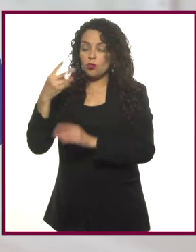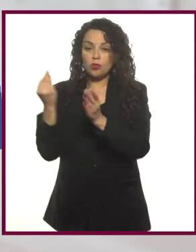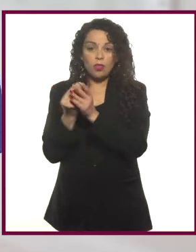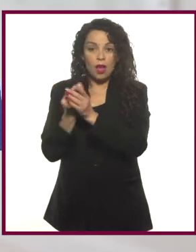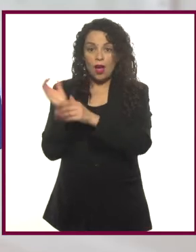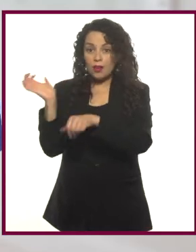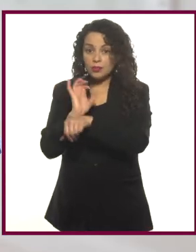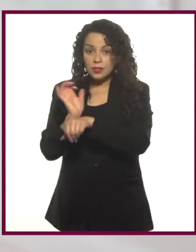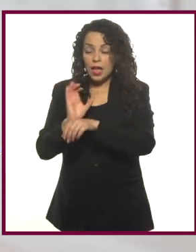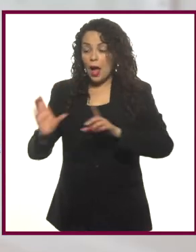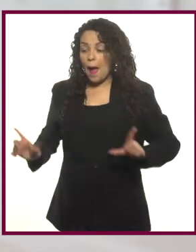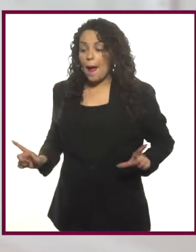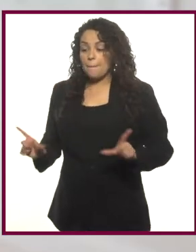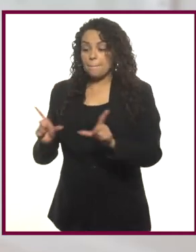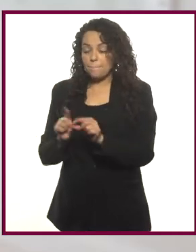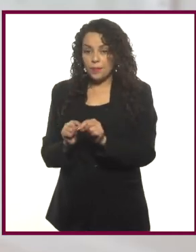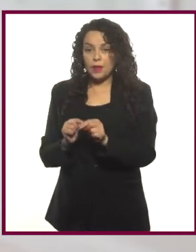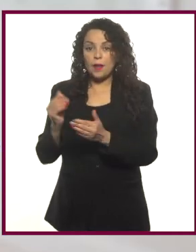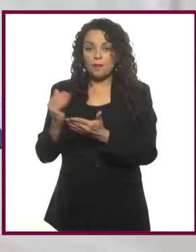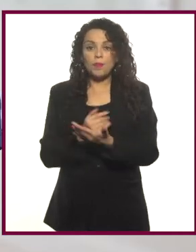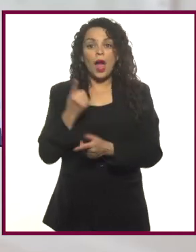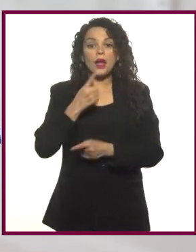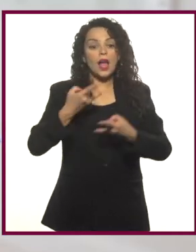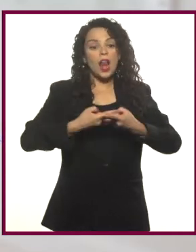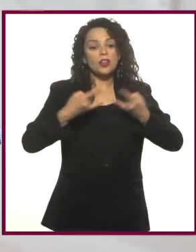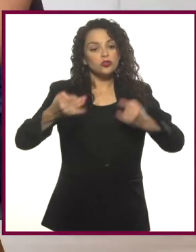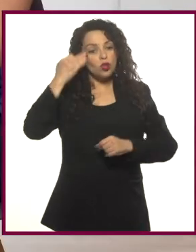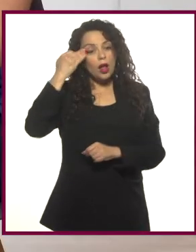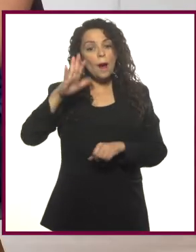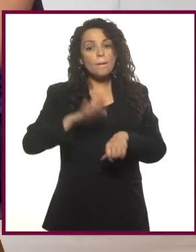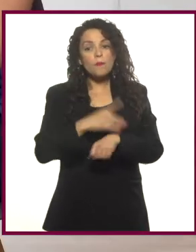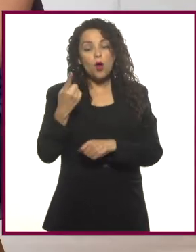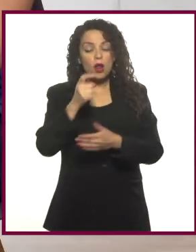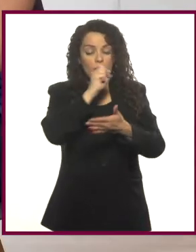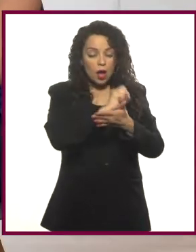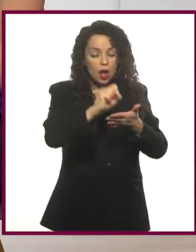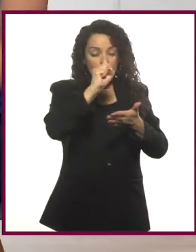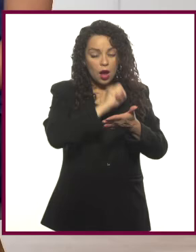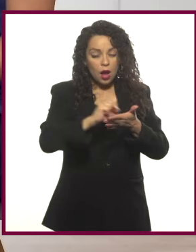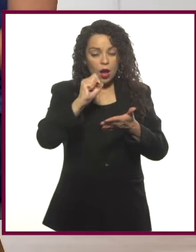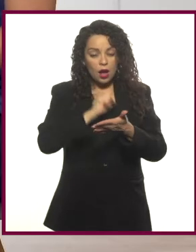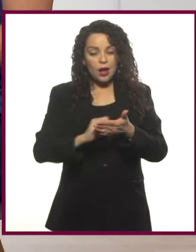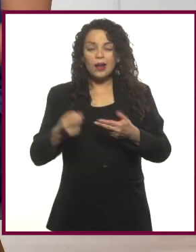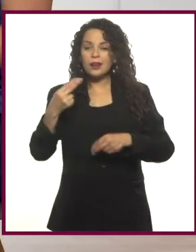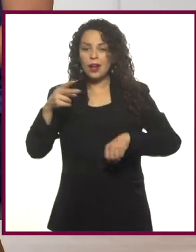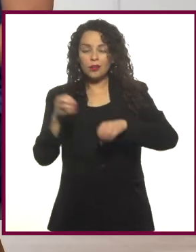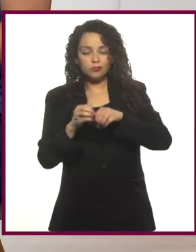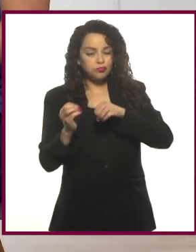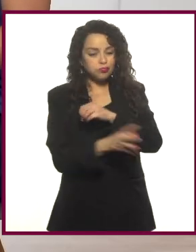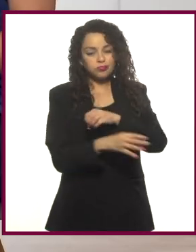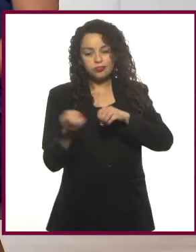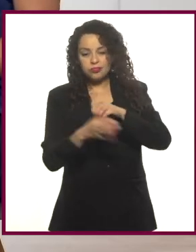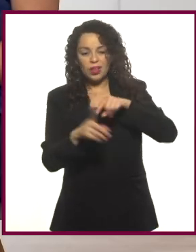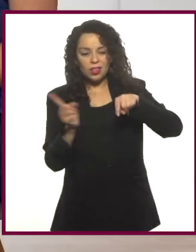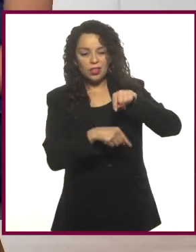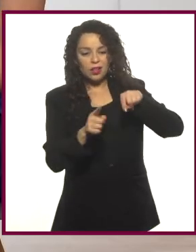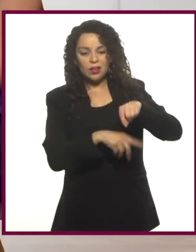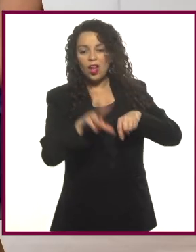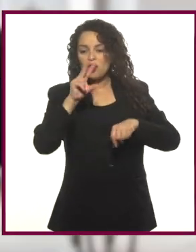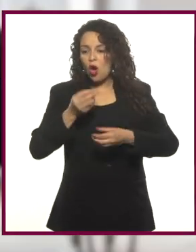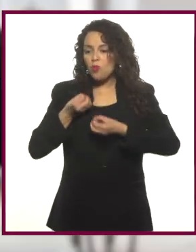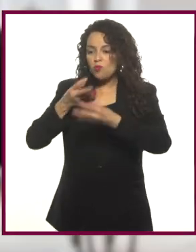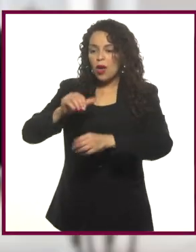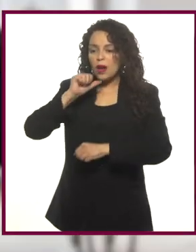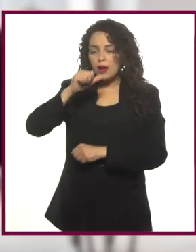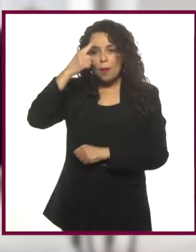tiempo cinematográfico suele ser más corto que el tiempo de la historia, porque el guión se ocupa de evitar aquellos momentos que no aportan nada a la trama.